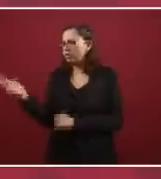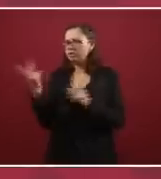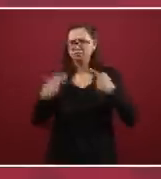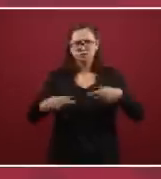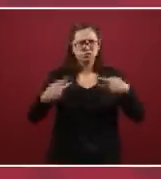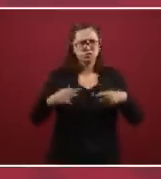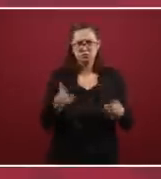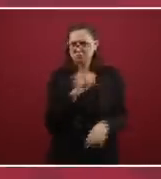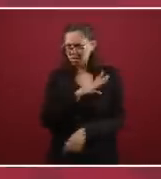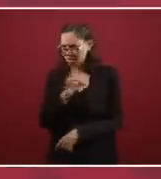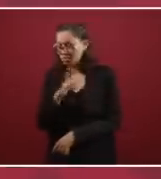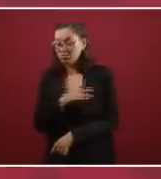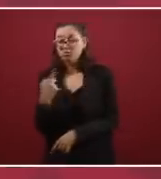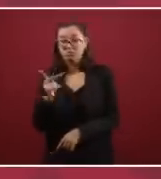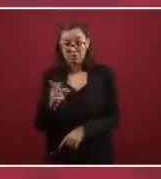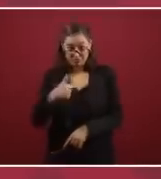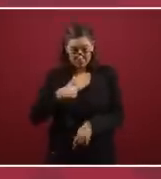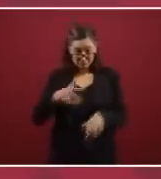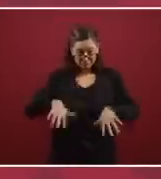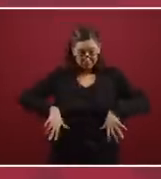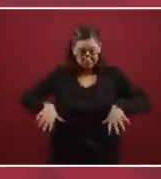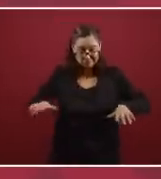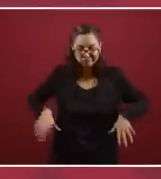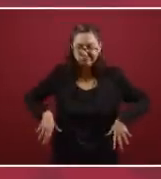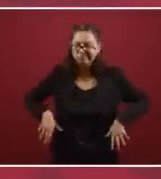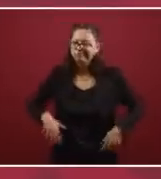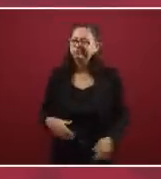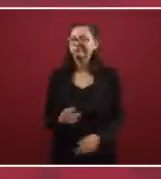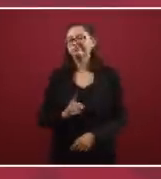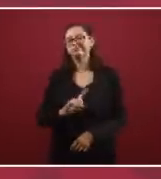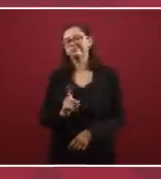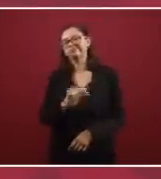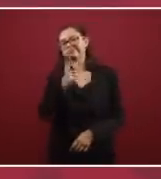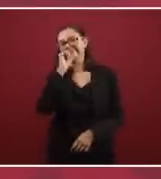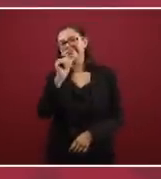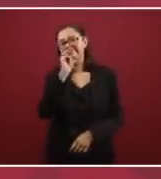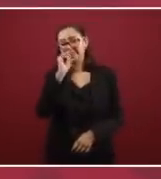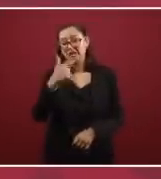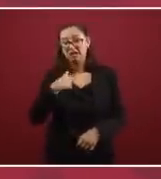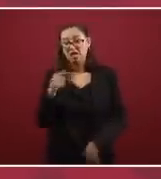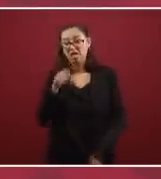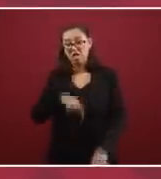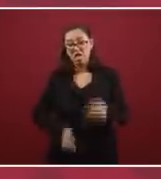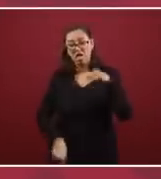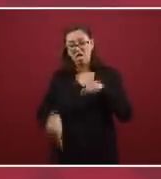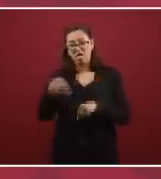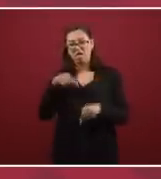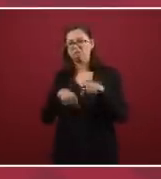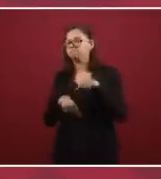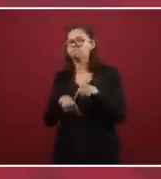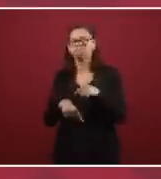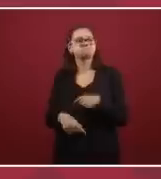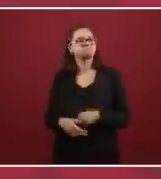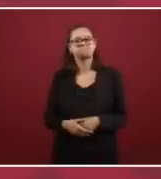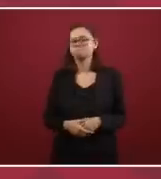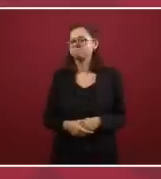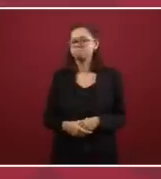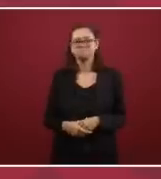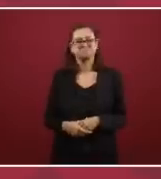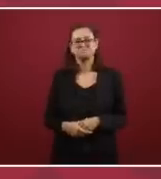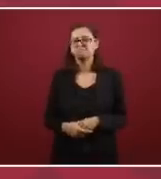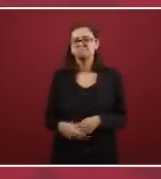soy cobarde y no voy a dar ni un paso atrás en